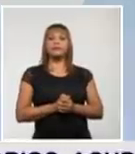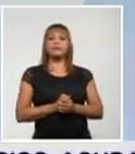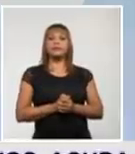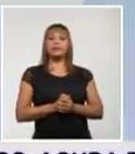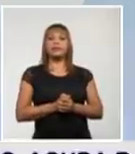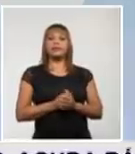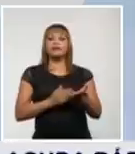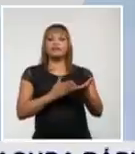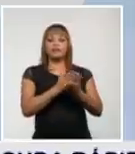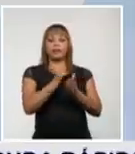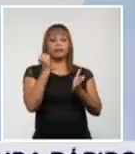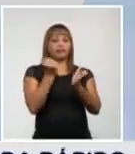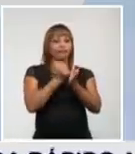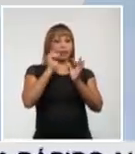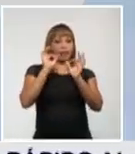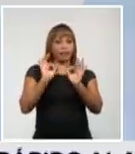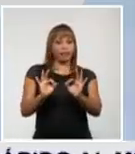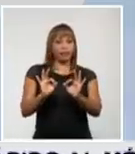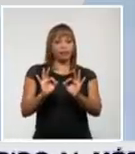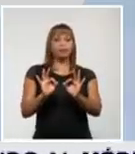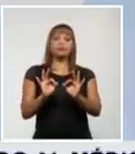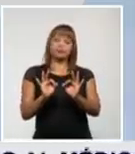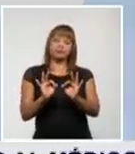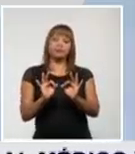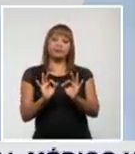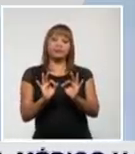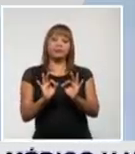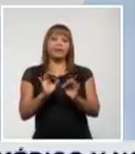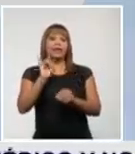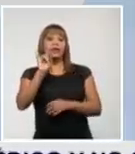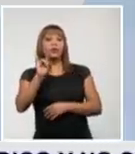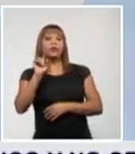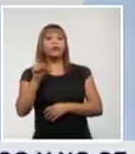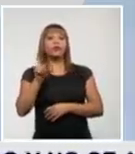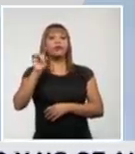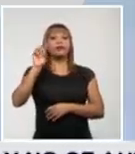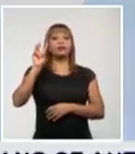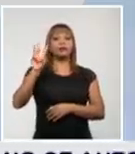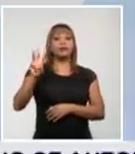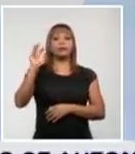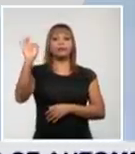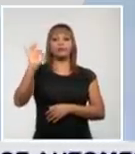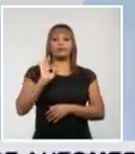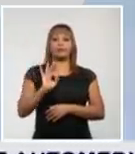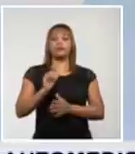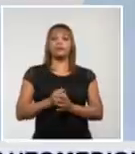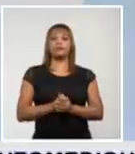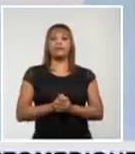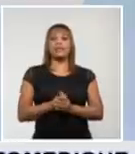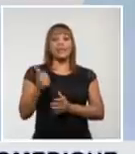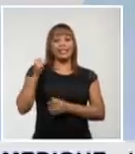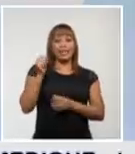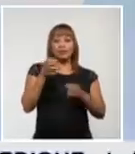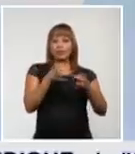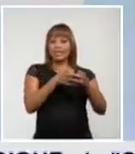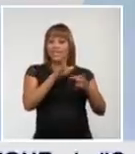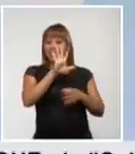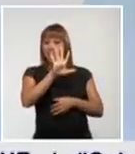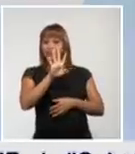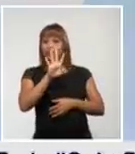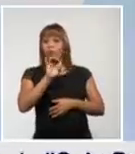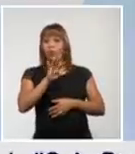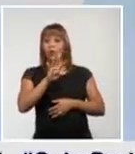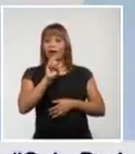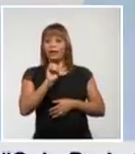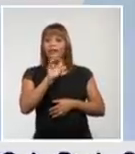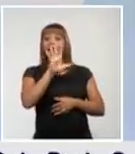activos, pudiéramos decir. Estamos hablando del 9,3%. De estos 540,